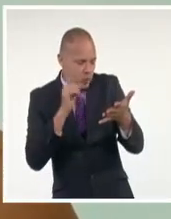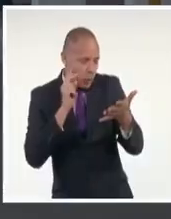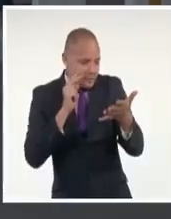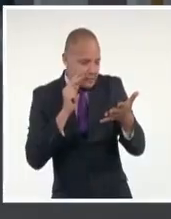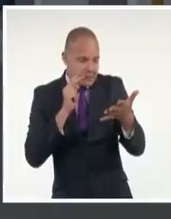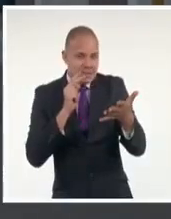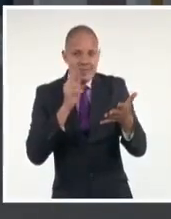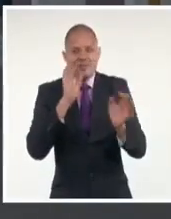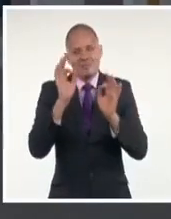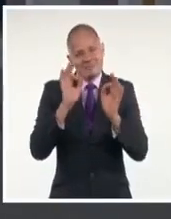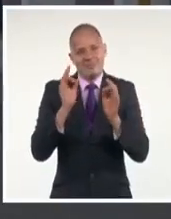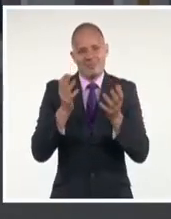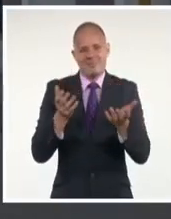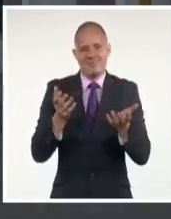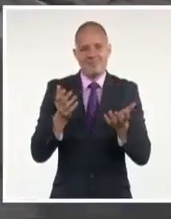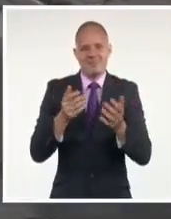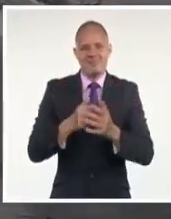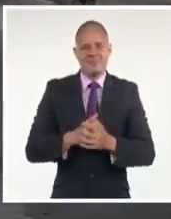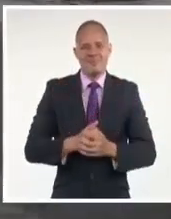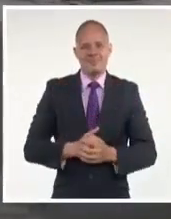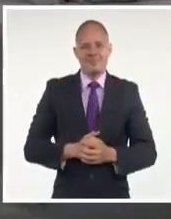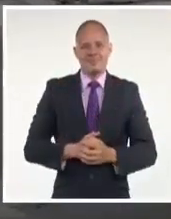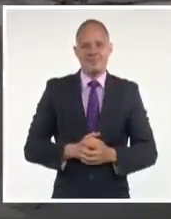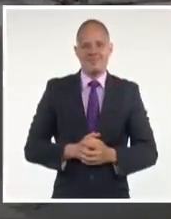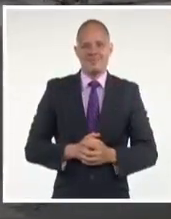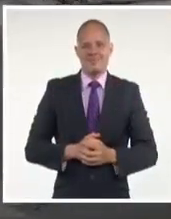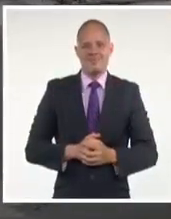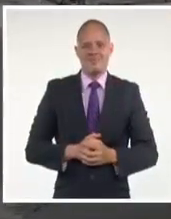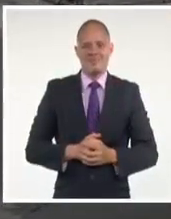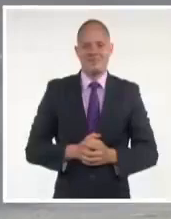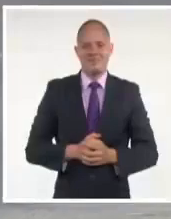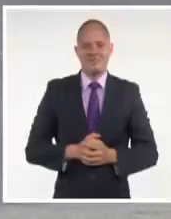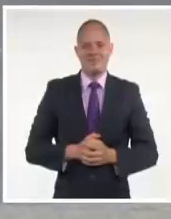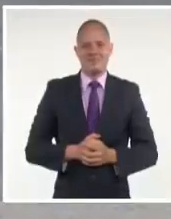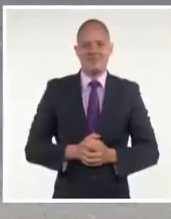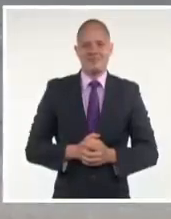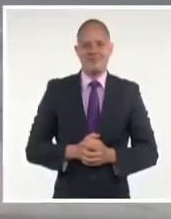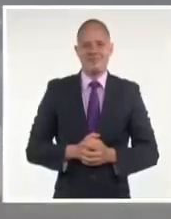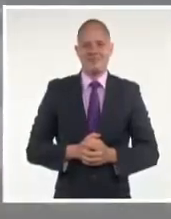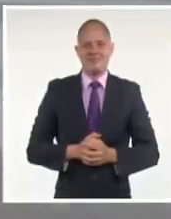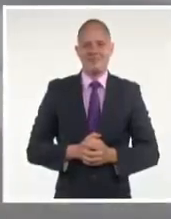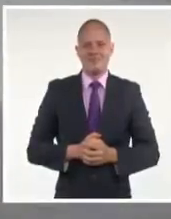todo esto. Que nadie lo dude, en Palma Soriano las calles seguirán siendo de los